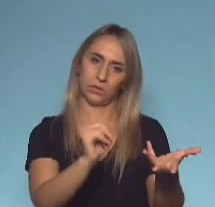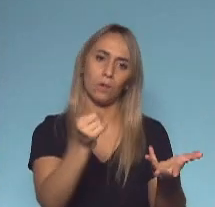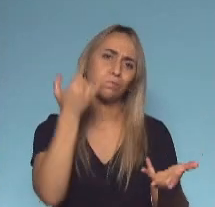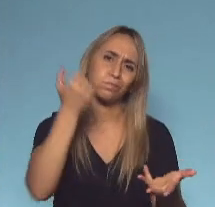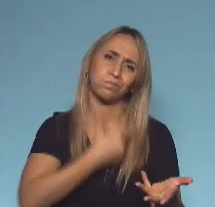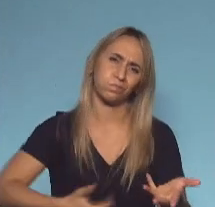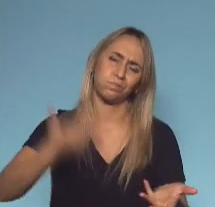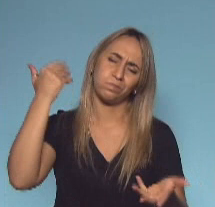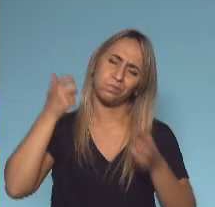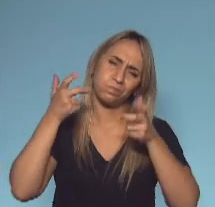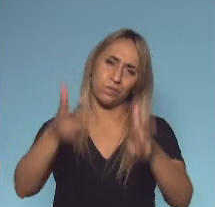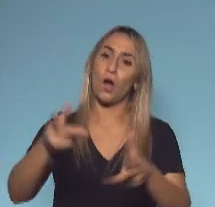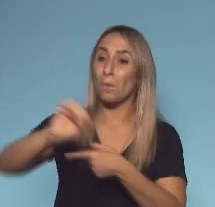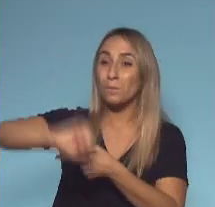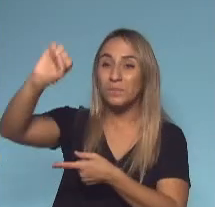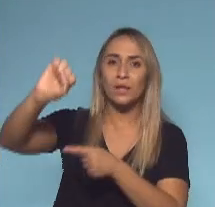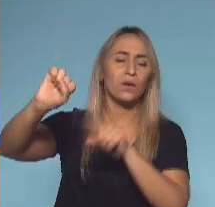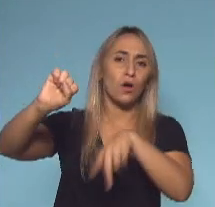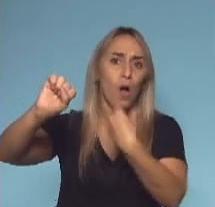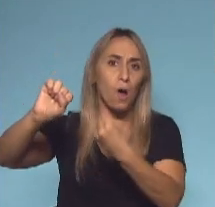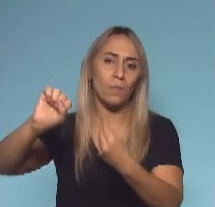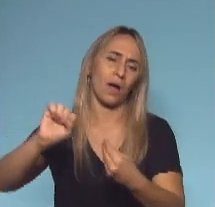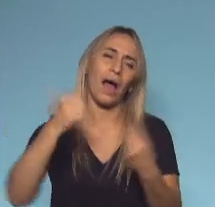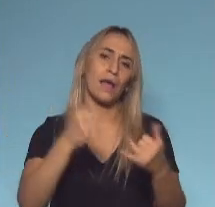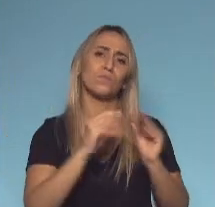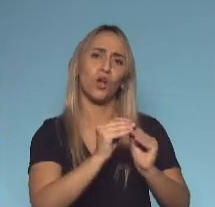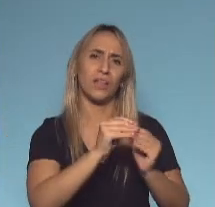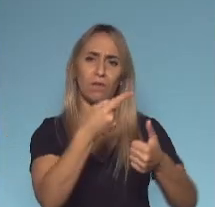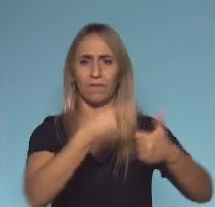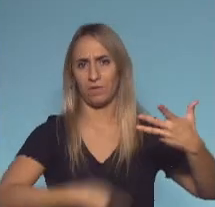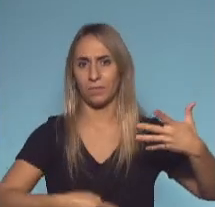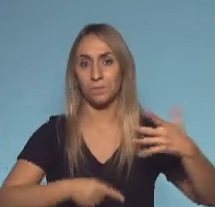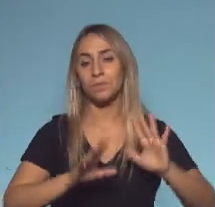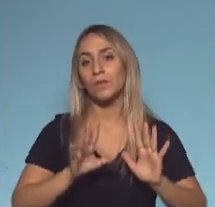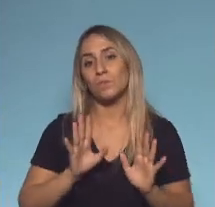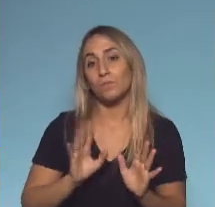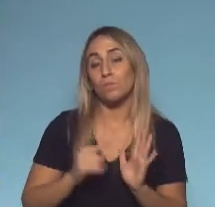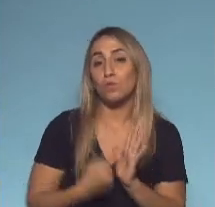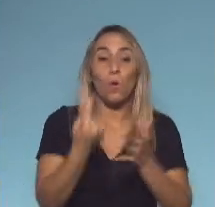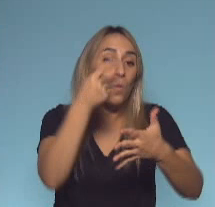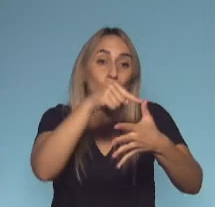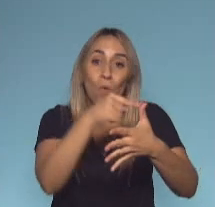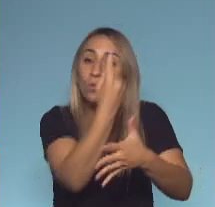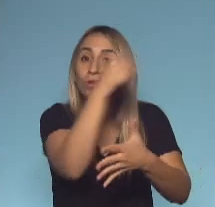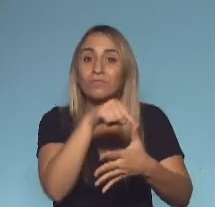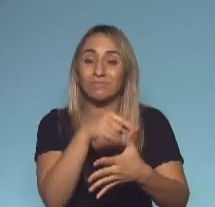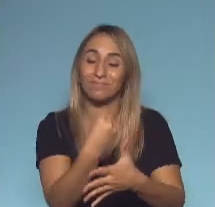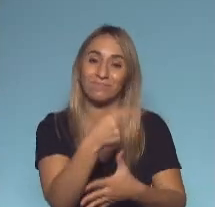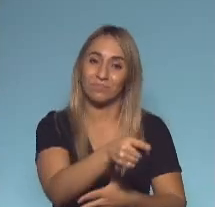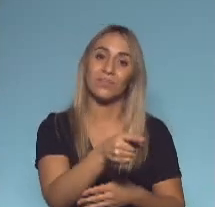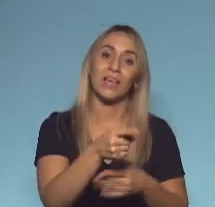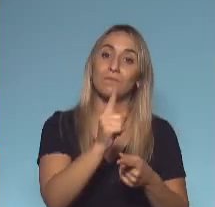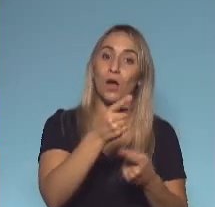ya públicamente, la inflación es multicausal, hay muchas otras cosas a tener en cuenta. Pero sí, esta política de repente sirve como